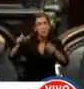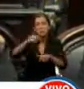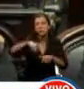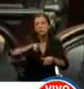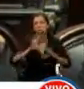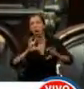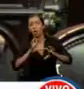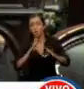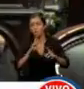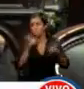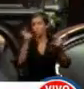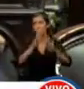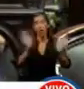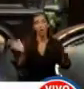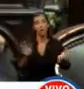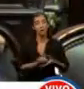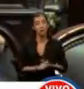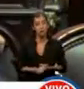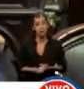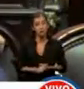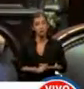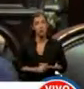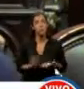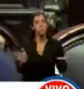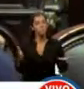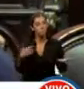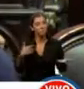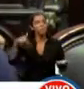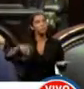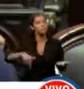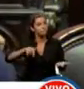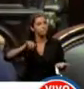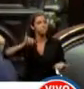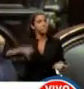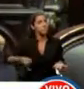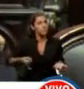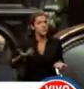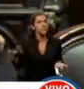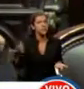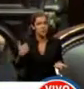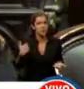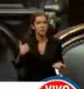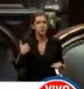Le enviaron cartas aún legisladores del propio bloque de la mayoría,